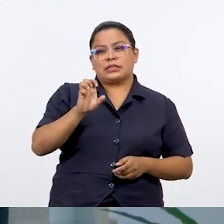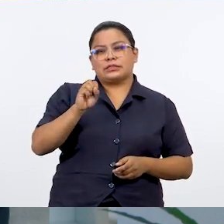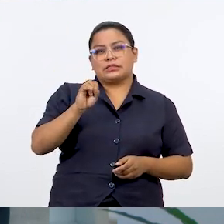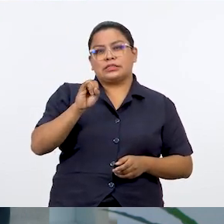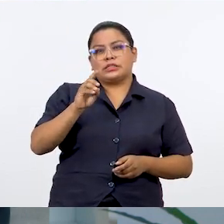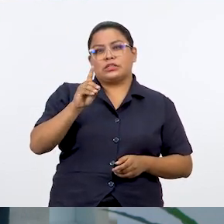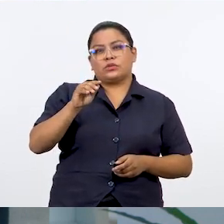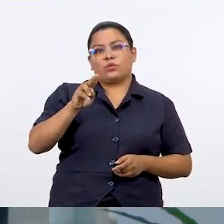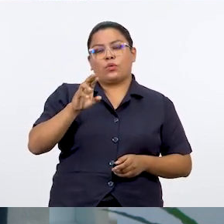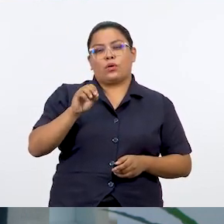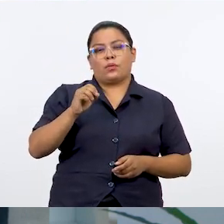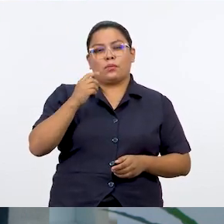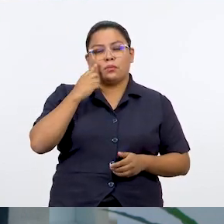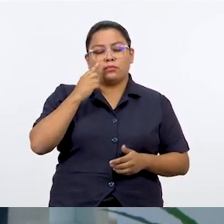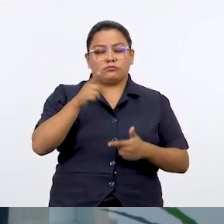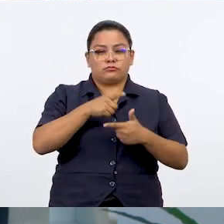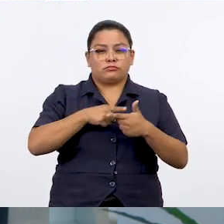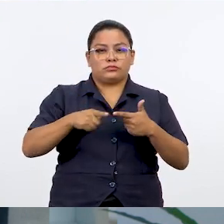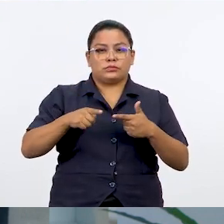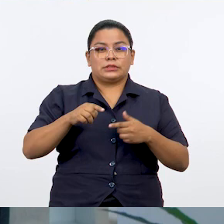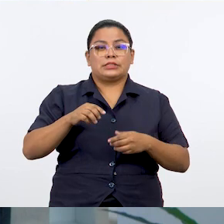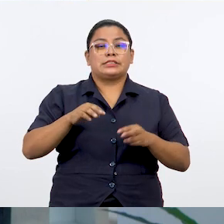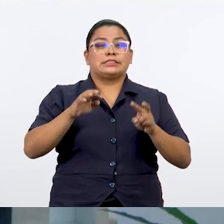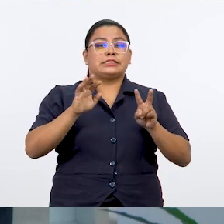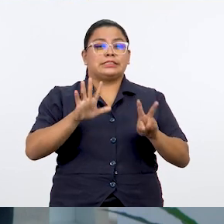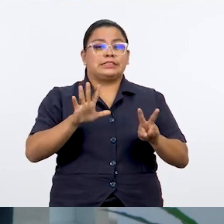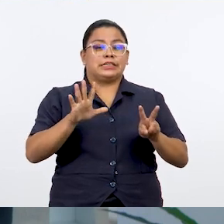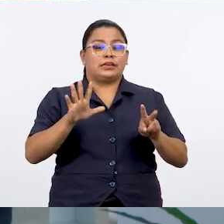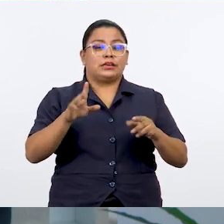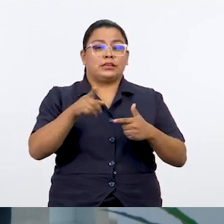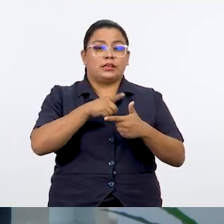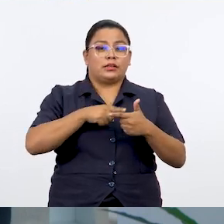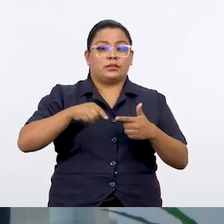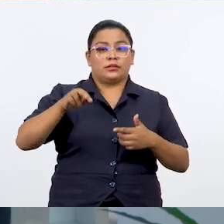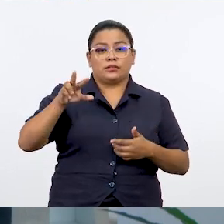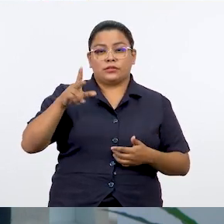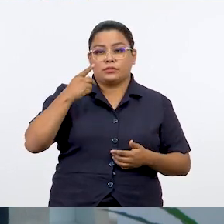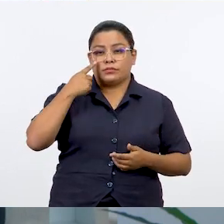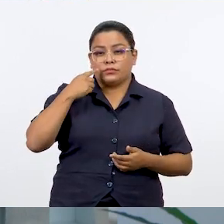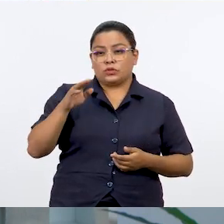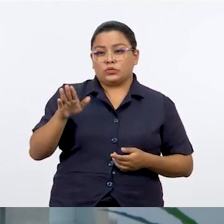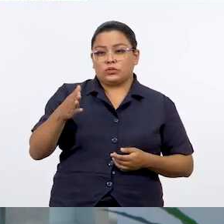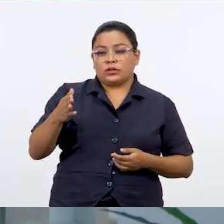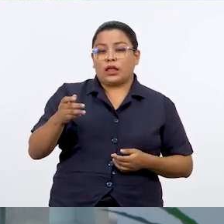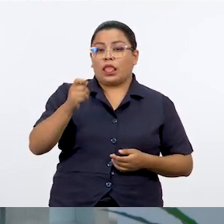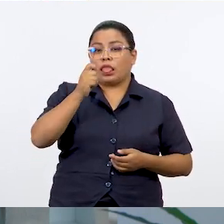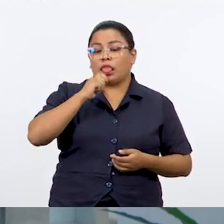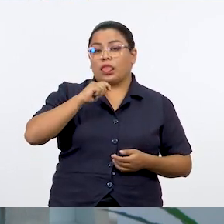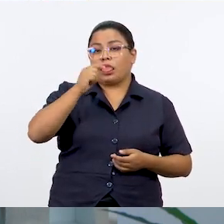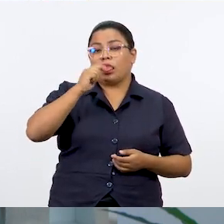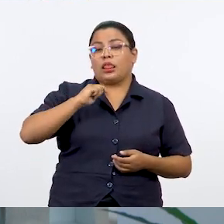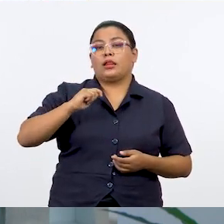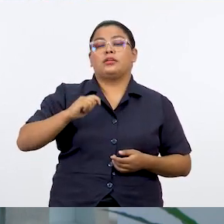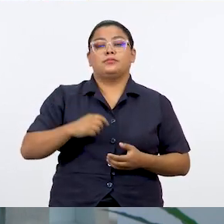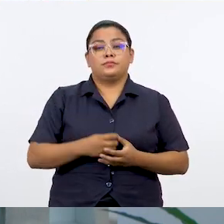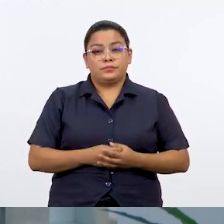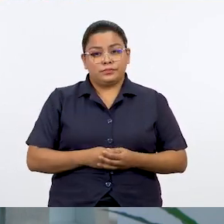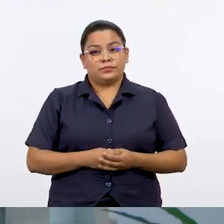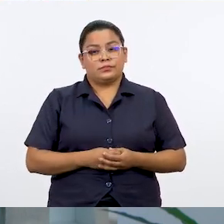eso vamos a realizar la división 7 entre 3 y vamos a utilizar estas paletas que tiene por aquí